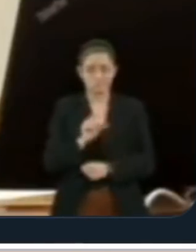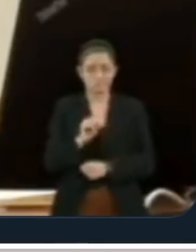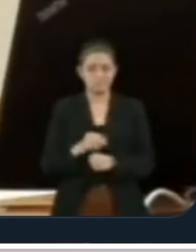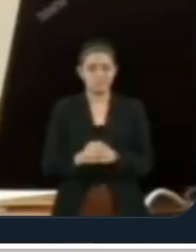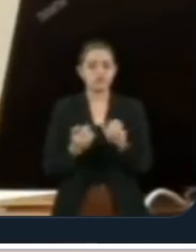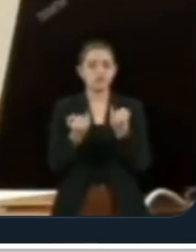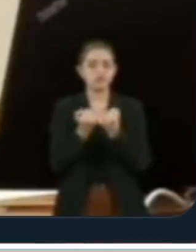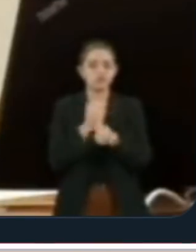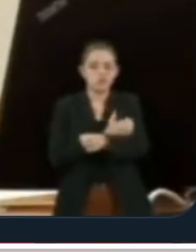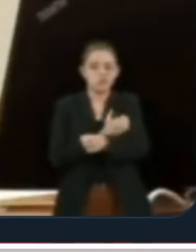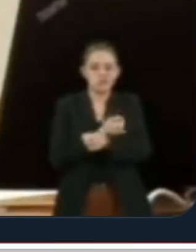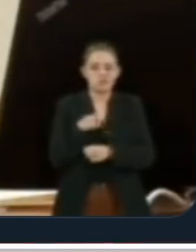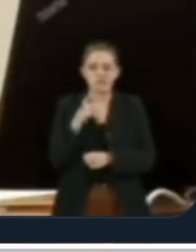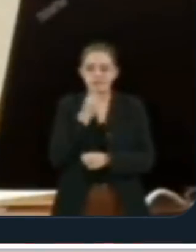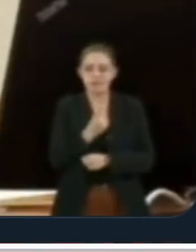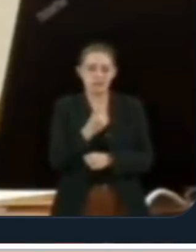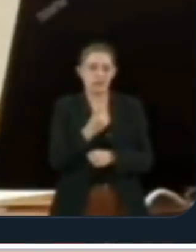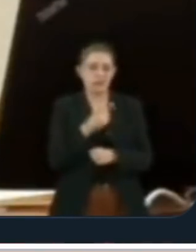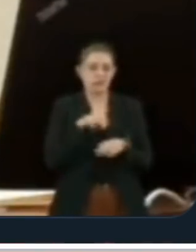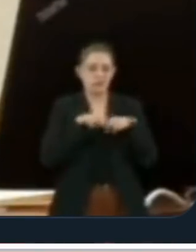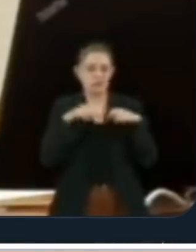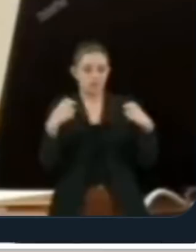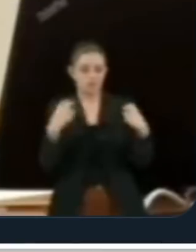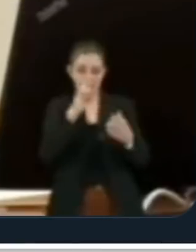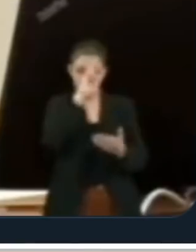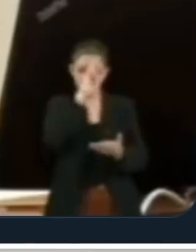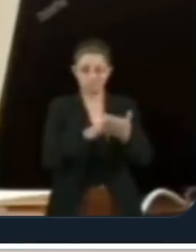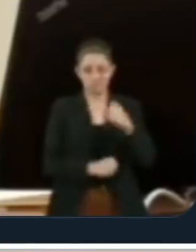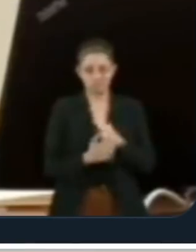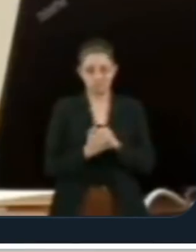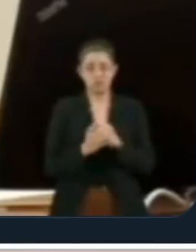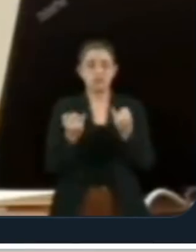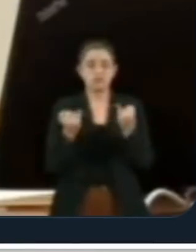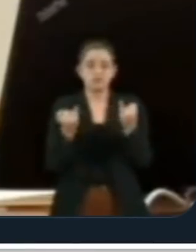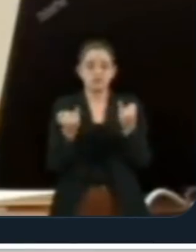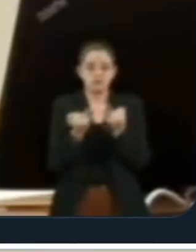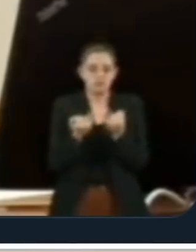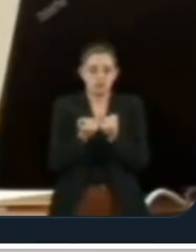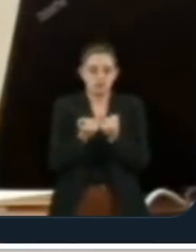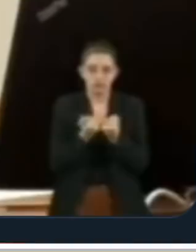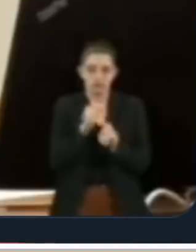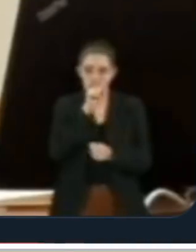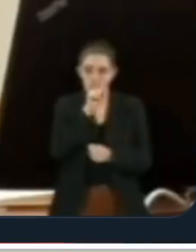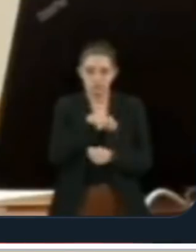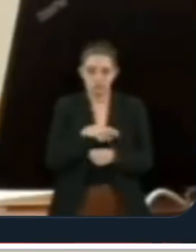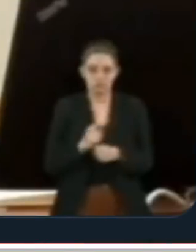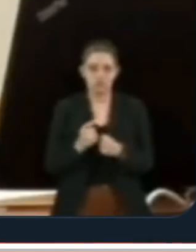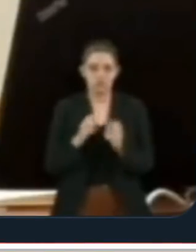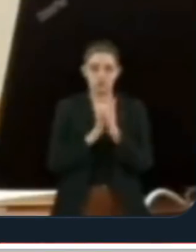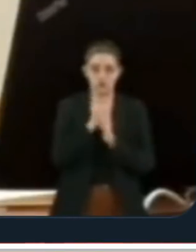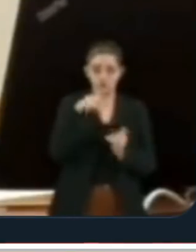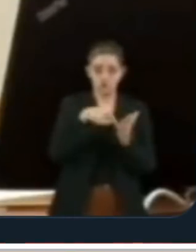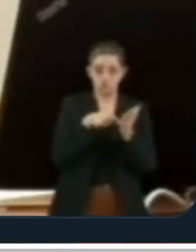por parte de mis compañeros, una profunda falta de respeto a este órgano colegiado y, por ende, una profunda falta de respeto también en ese sentido a la